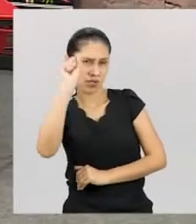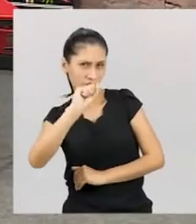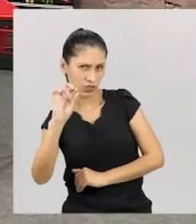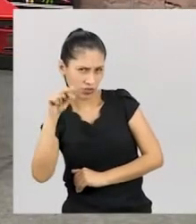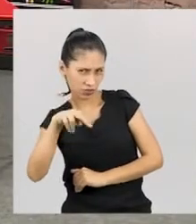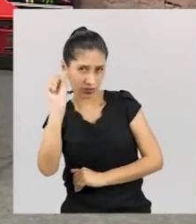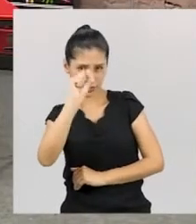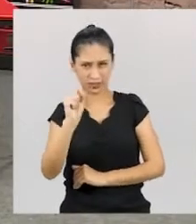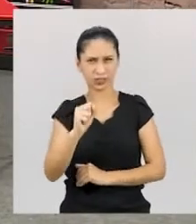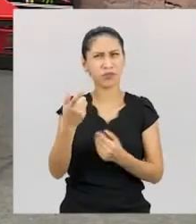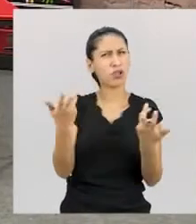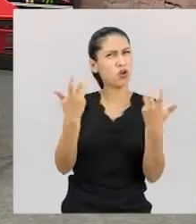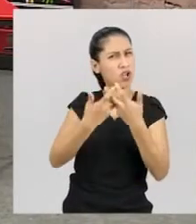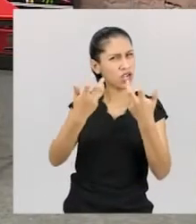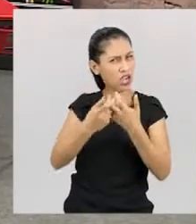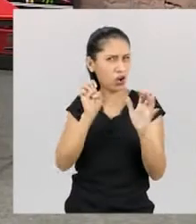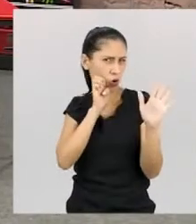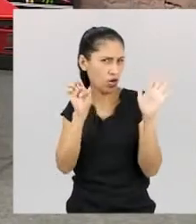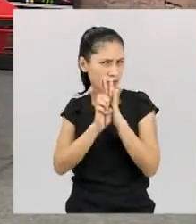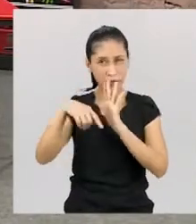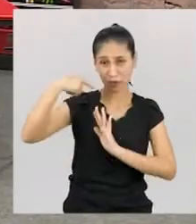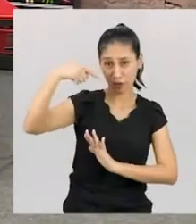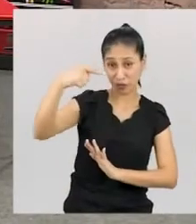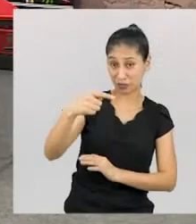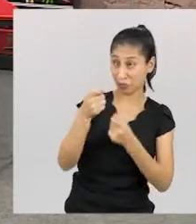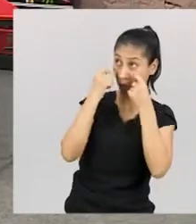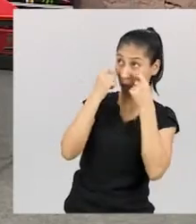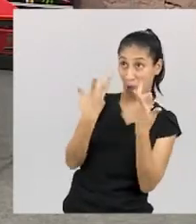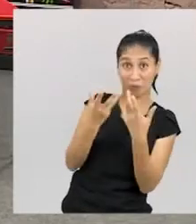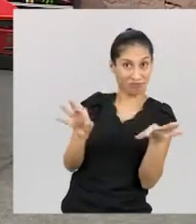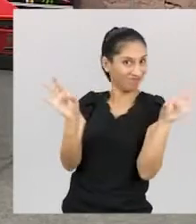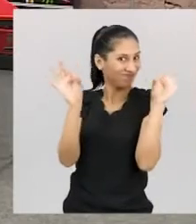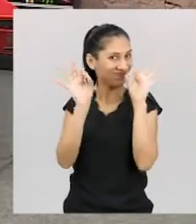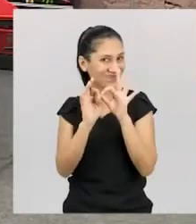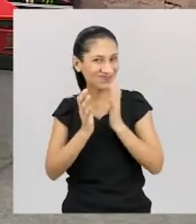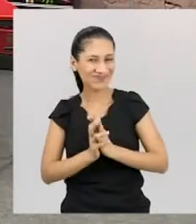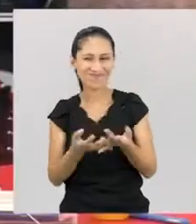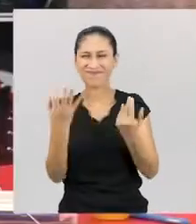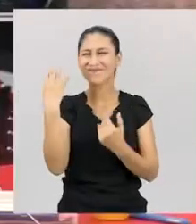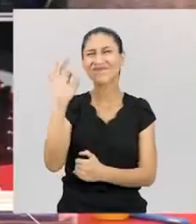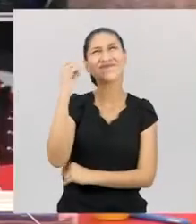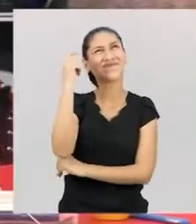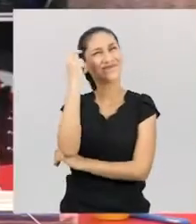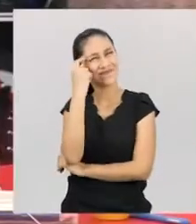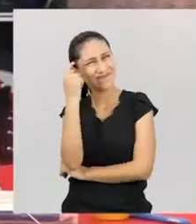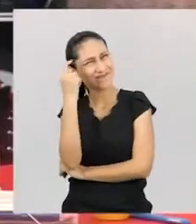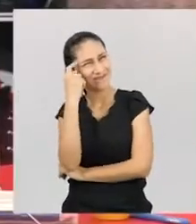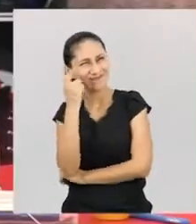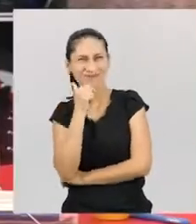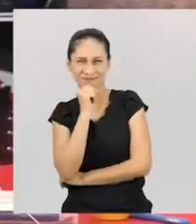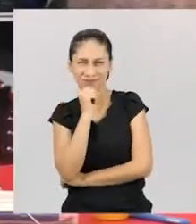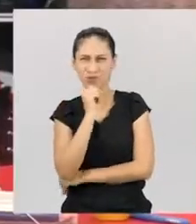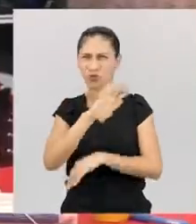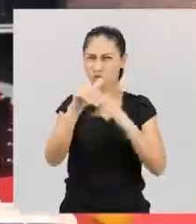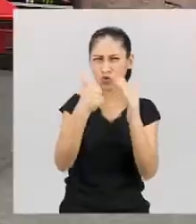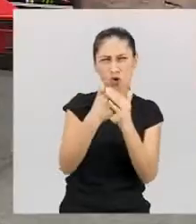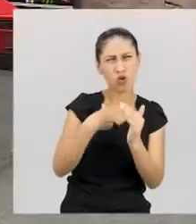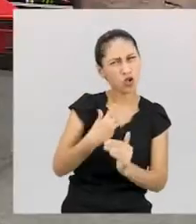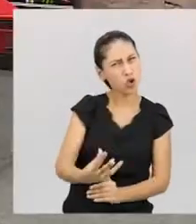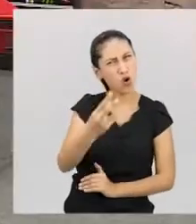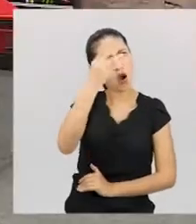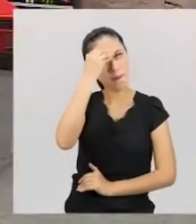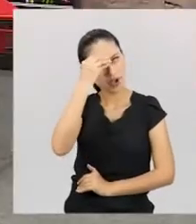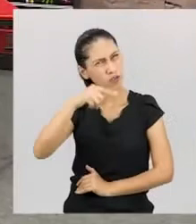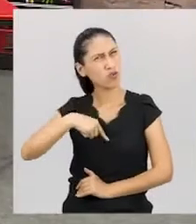utilizaremos ejemplos cotidianos. ¡Increíble! Suena interesantísimo. Siempre me ha gustado cómo se aplica lo que aprendo en la